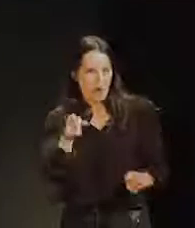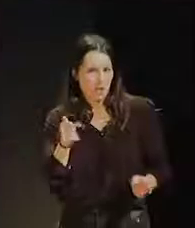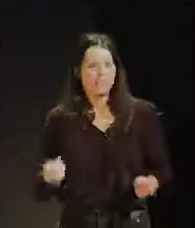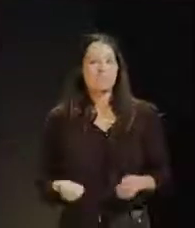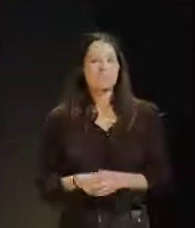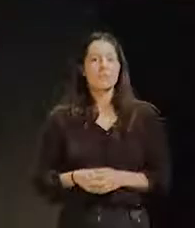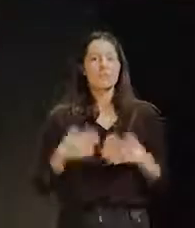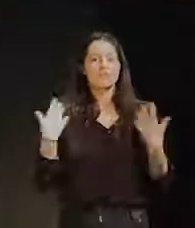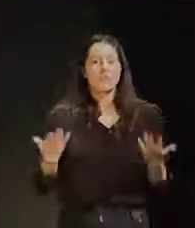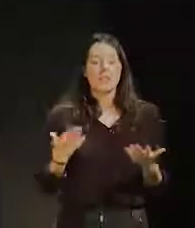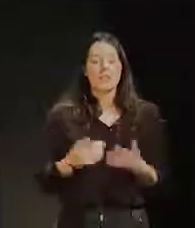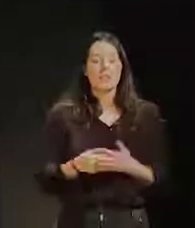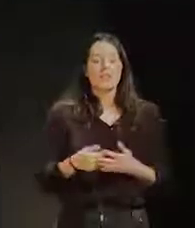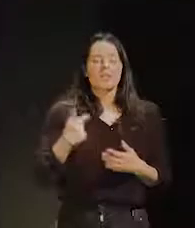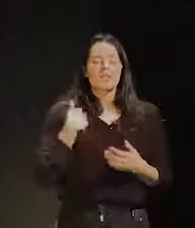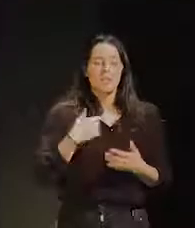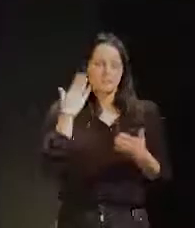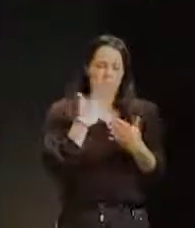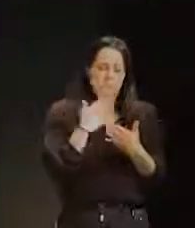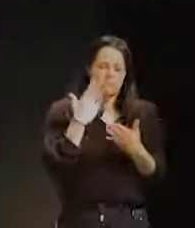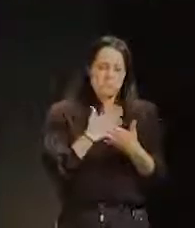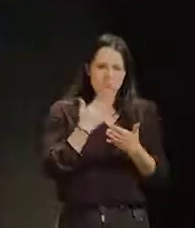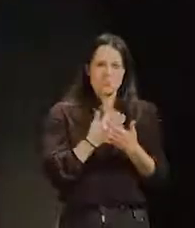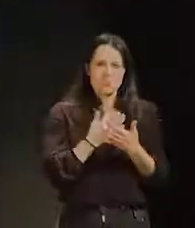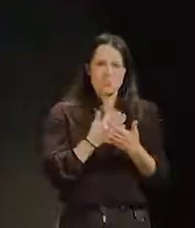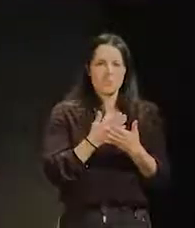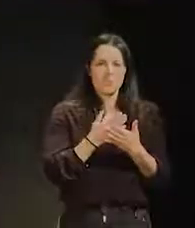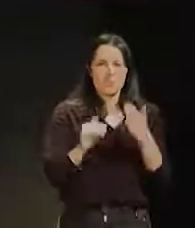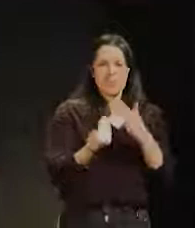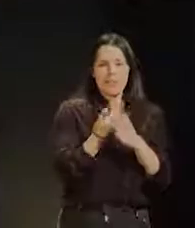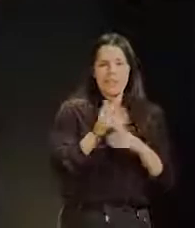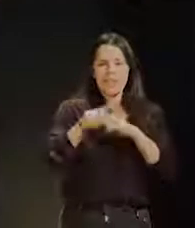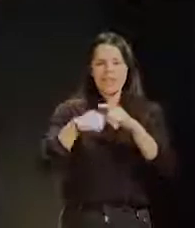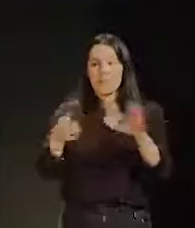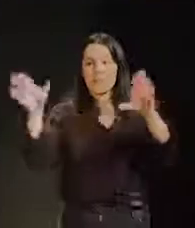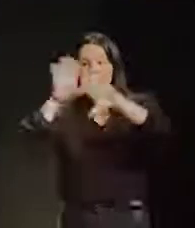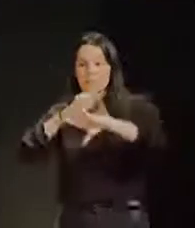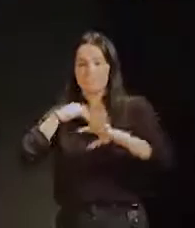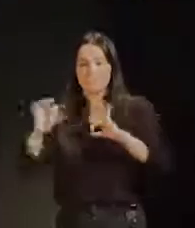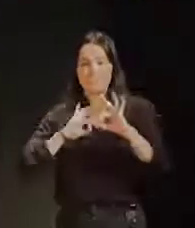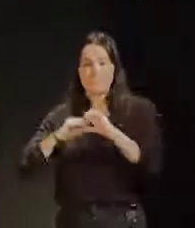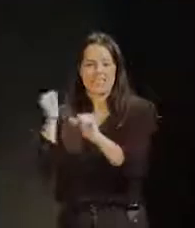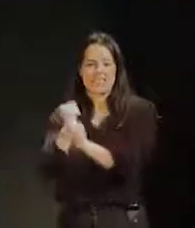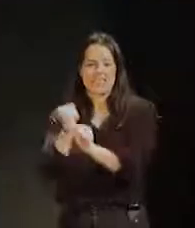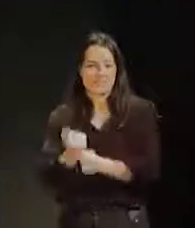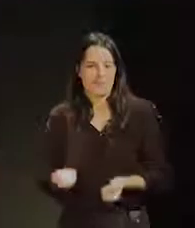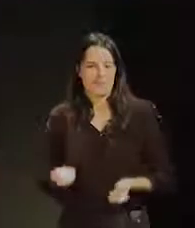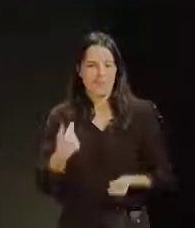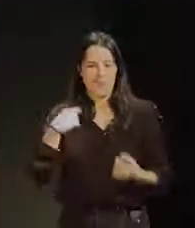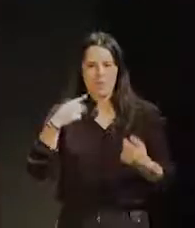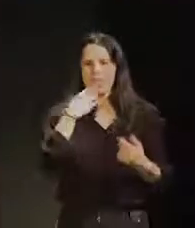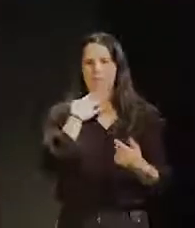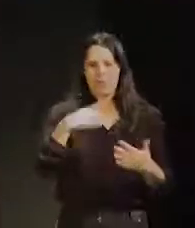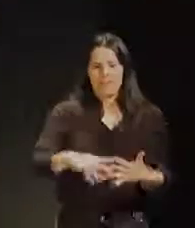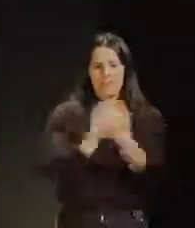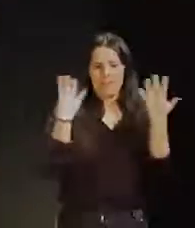Pero mientras estaba estudiando, en la noche andaba a trabajar en teatro, tenía 19 años,